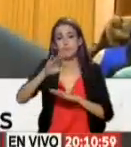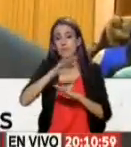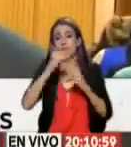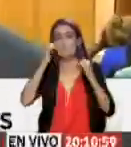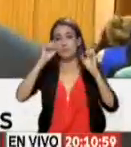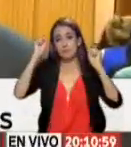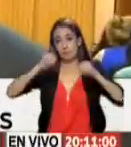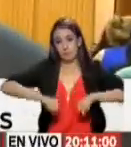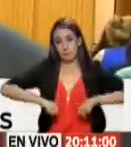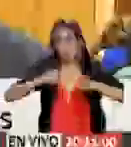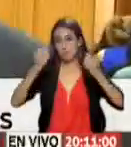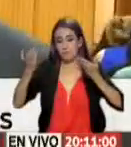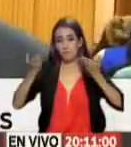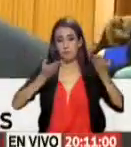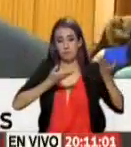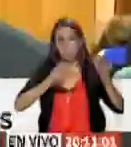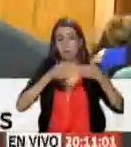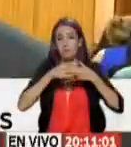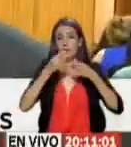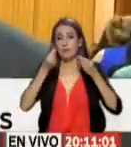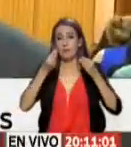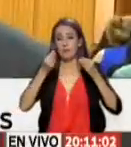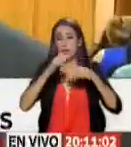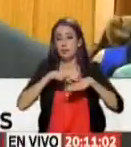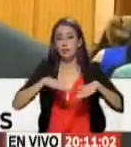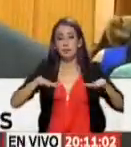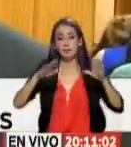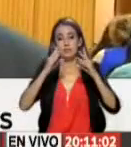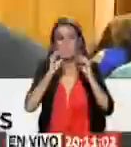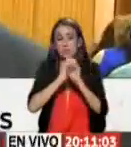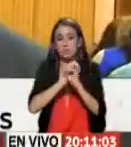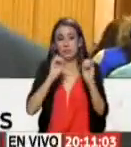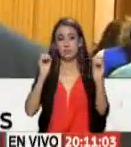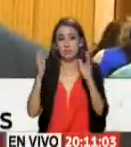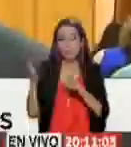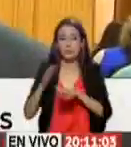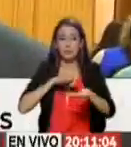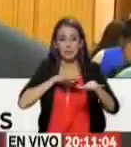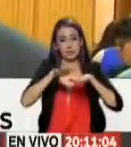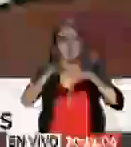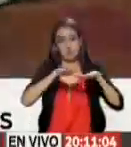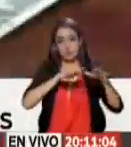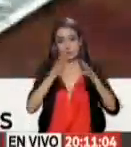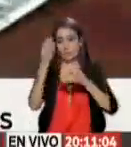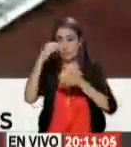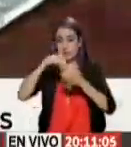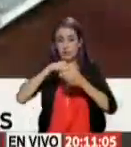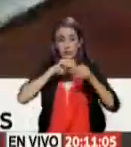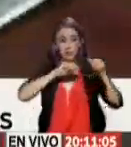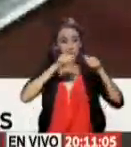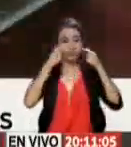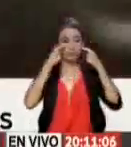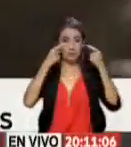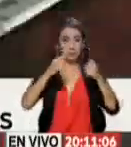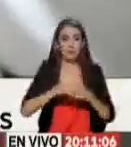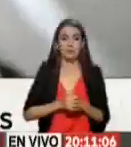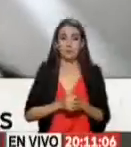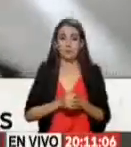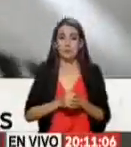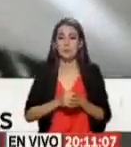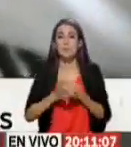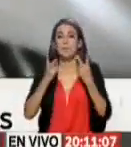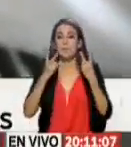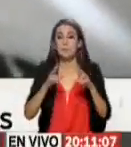de que se ingrese dinero ilícito a las actividades de las compañías. Los delitos de lavado de